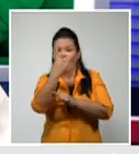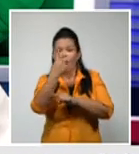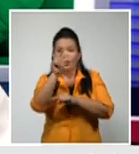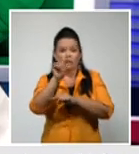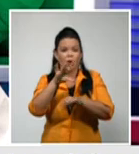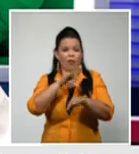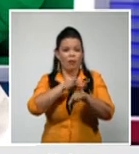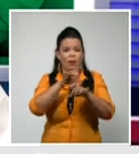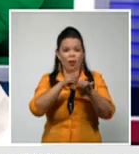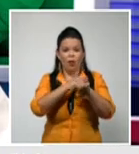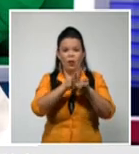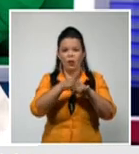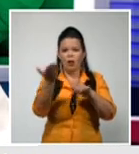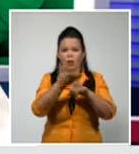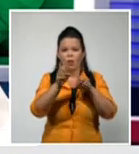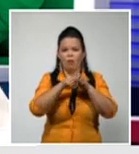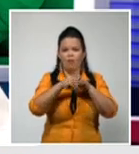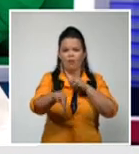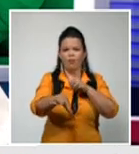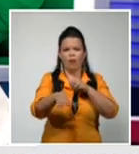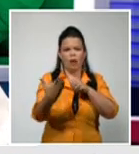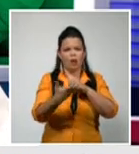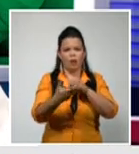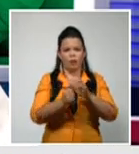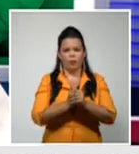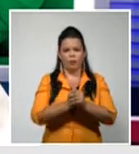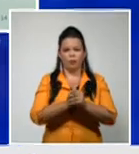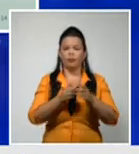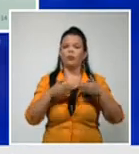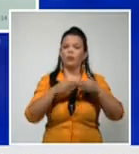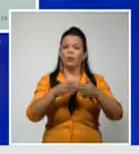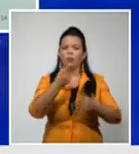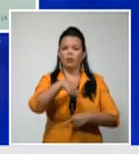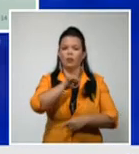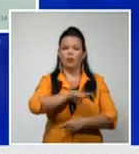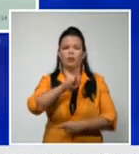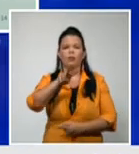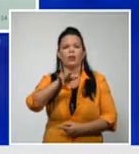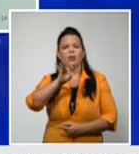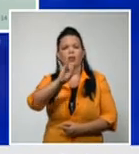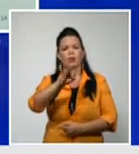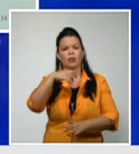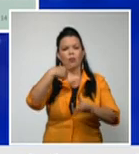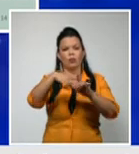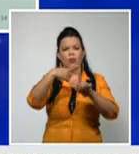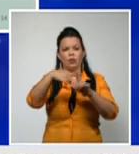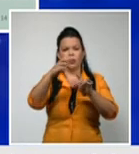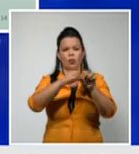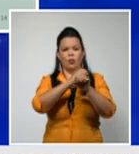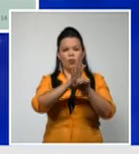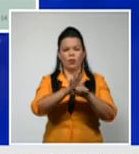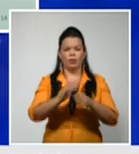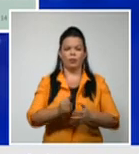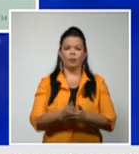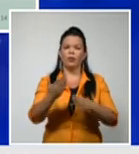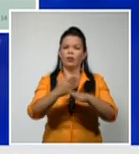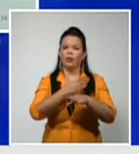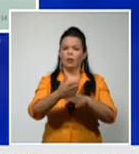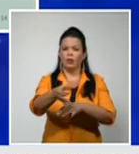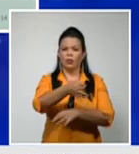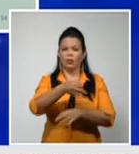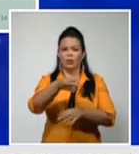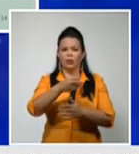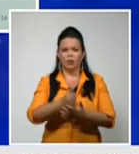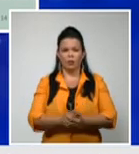Granma, ayer 27 casos autóctonos, en 7 de sus 13 municipios, también una dispersión. Siempre el